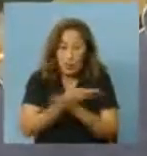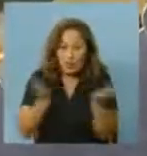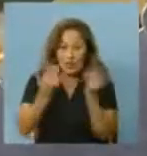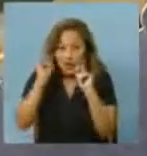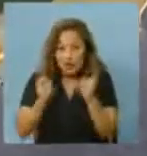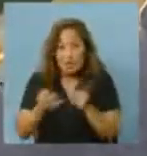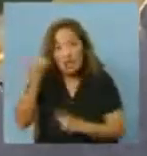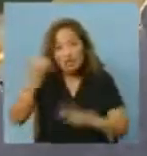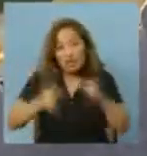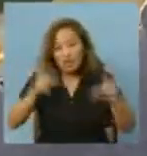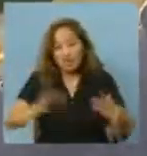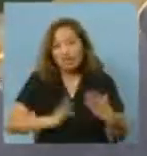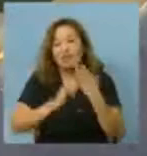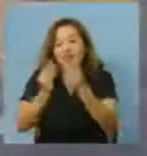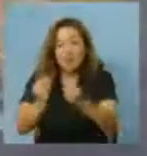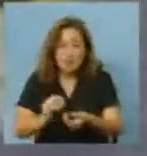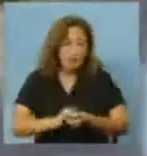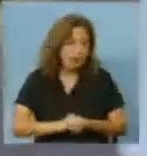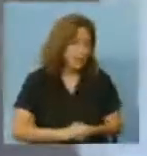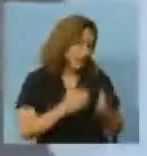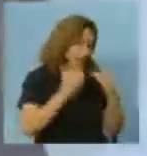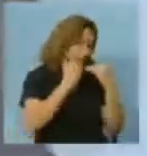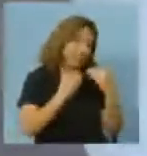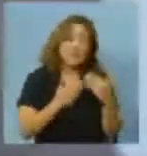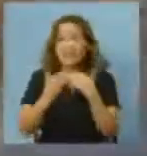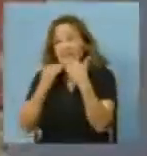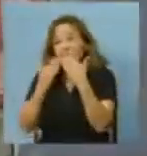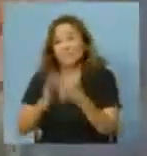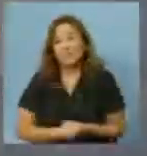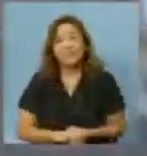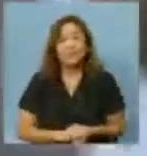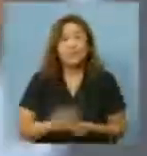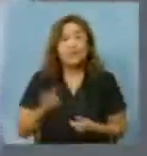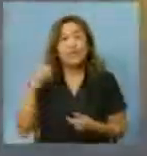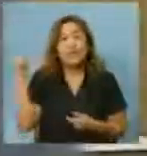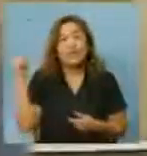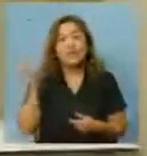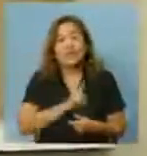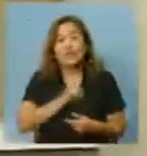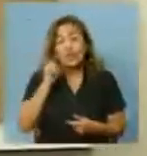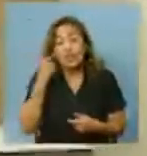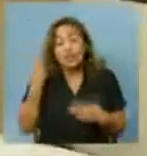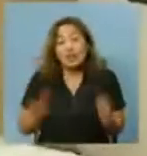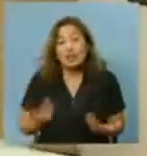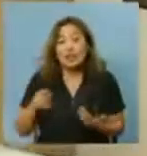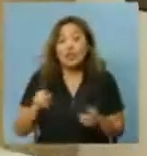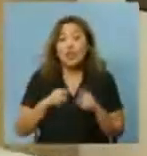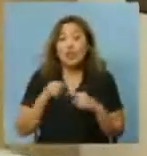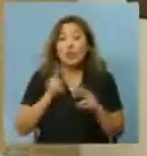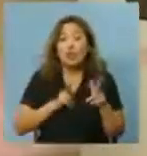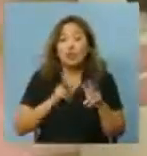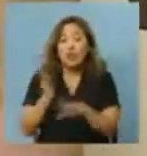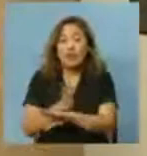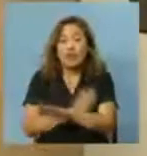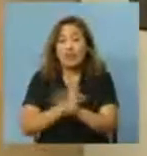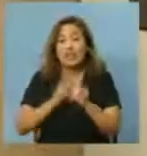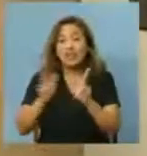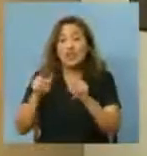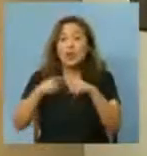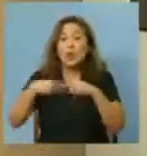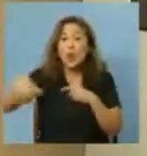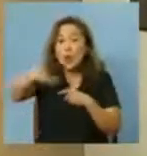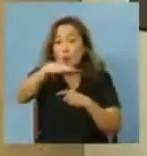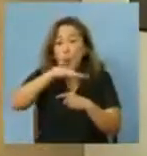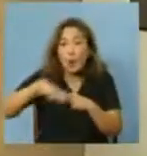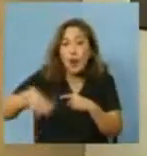hay gente solidaria entre sí misma, ¿no? Muchas gracias. No, por favor, hasta luego. Bueno, Omar, esto es lo que está pasando, como vos dijiste, en uno de los tantos lugares